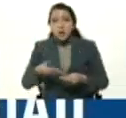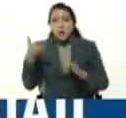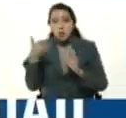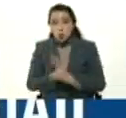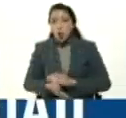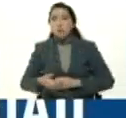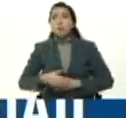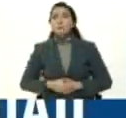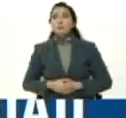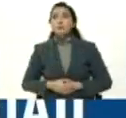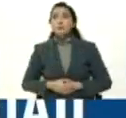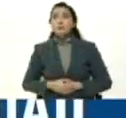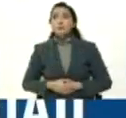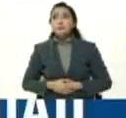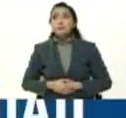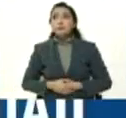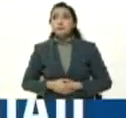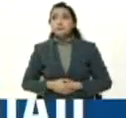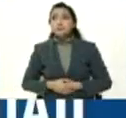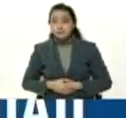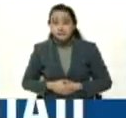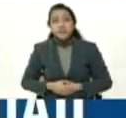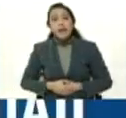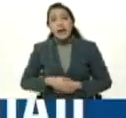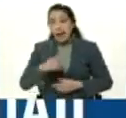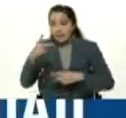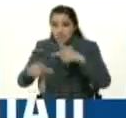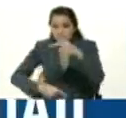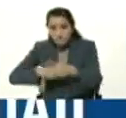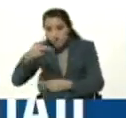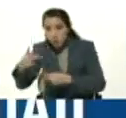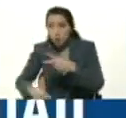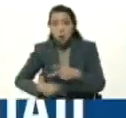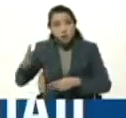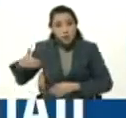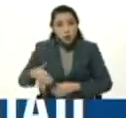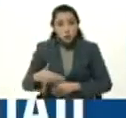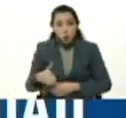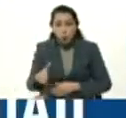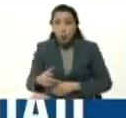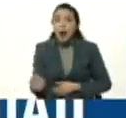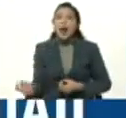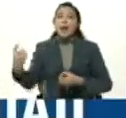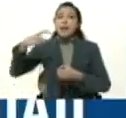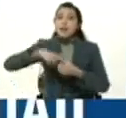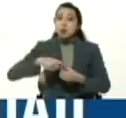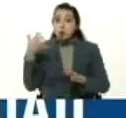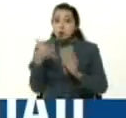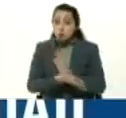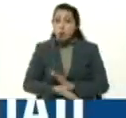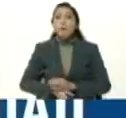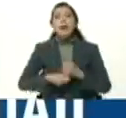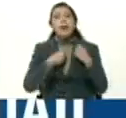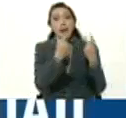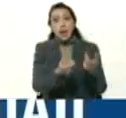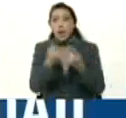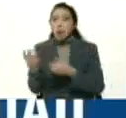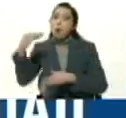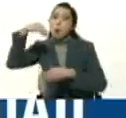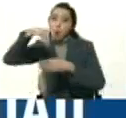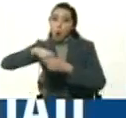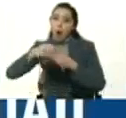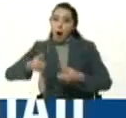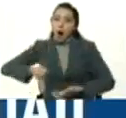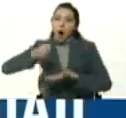pepitona para fortalecer nuestro consejo de pescador, pero además incluirlo en nuestra distribución CLAP de